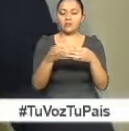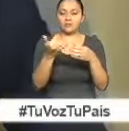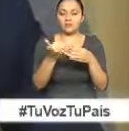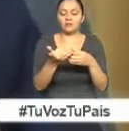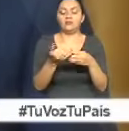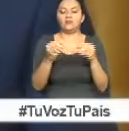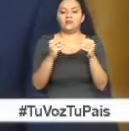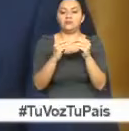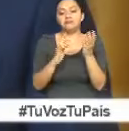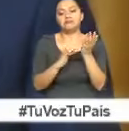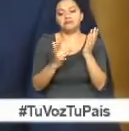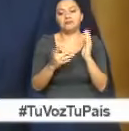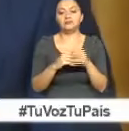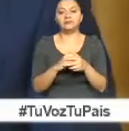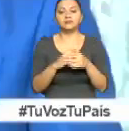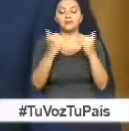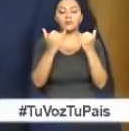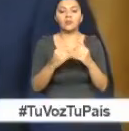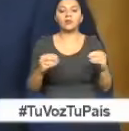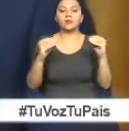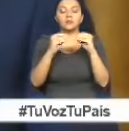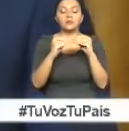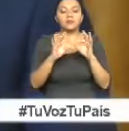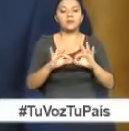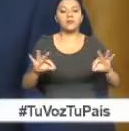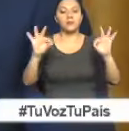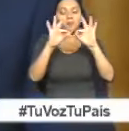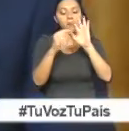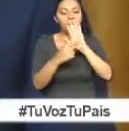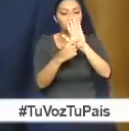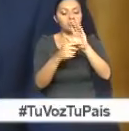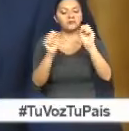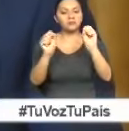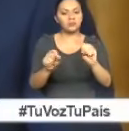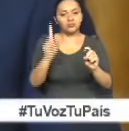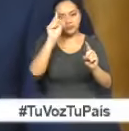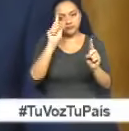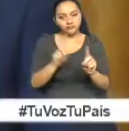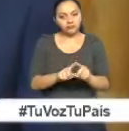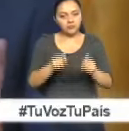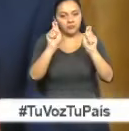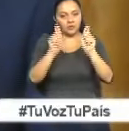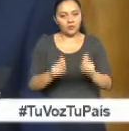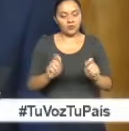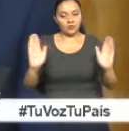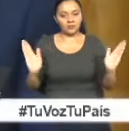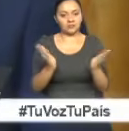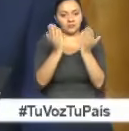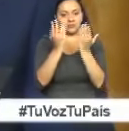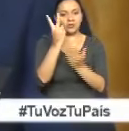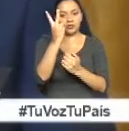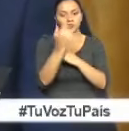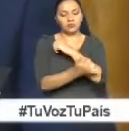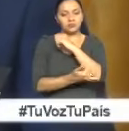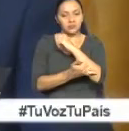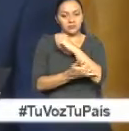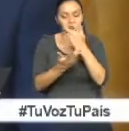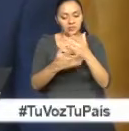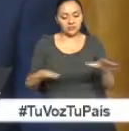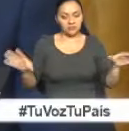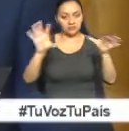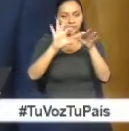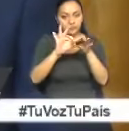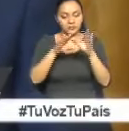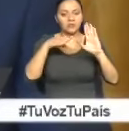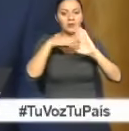de tecnología. Una cosa muy significativa es que hayamos podido firmar hoy un memorando de entendimiento, dos memorandos de entendimiento entre los